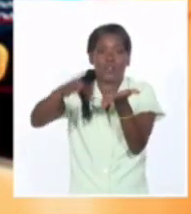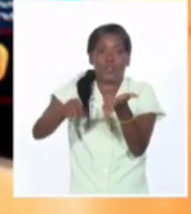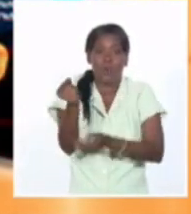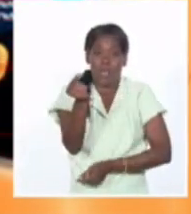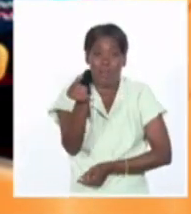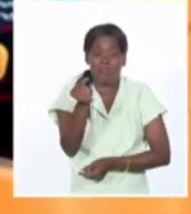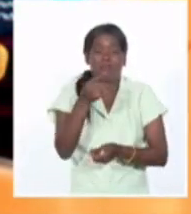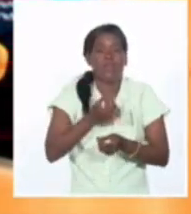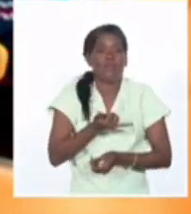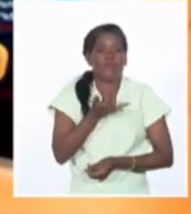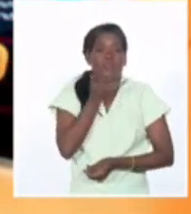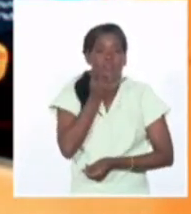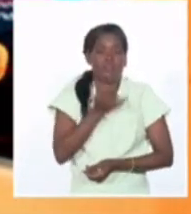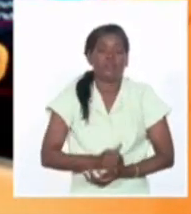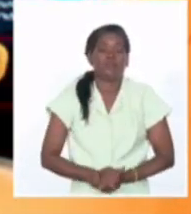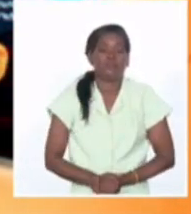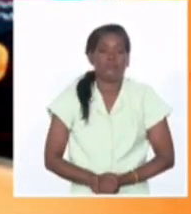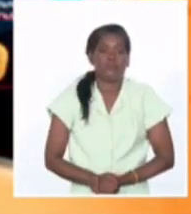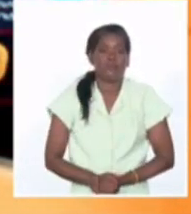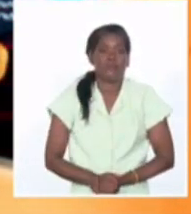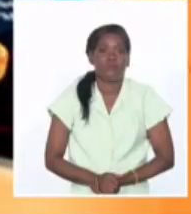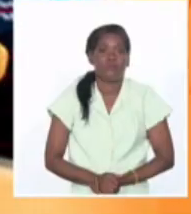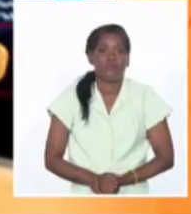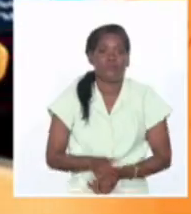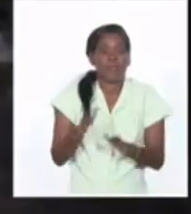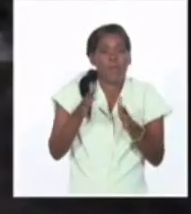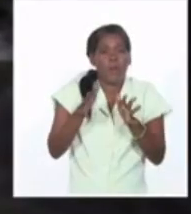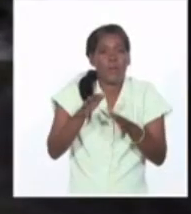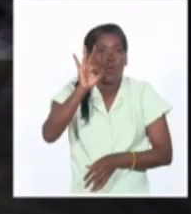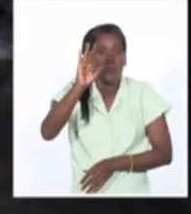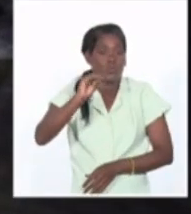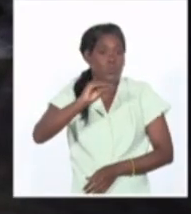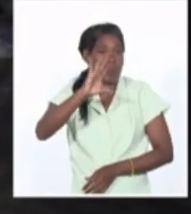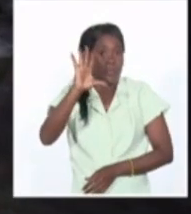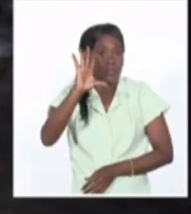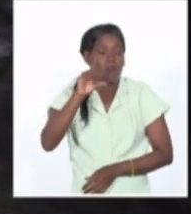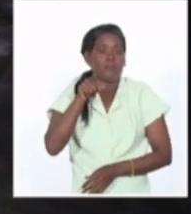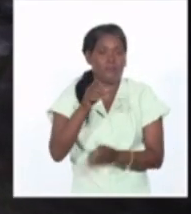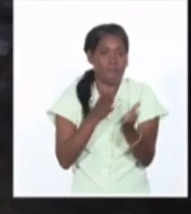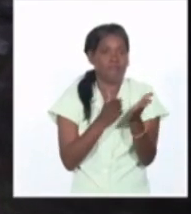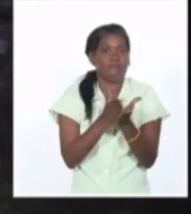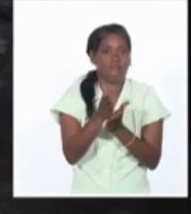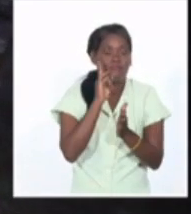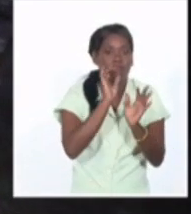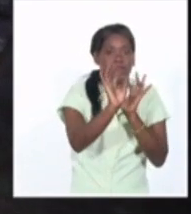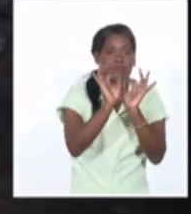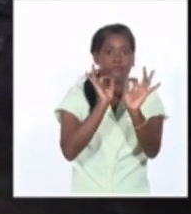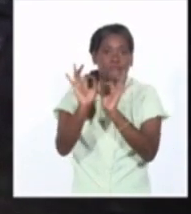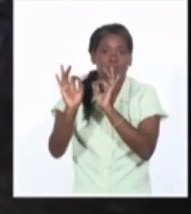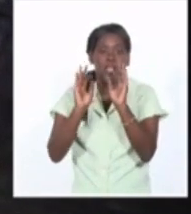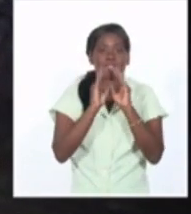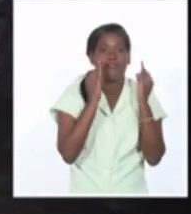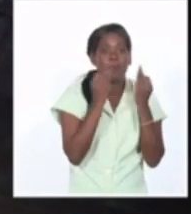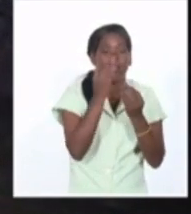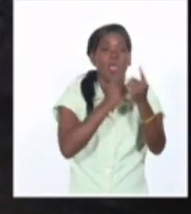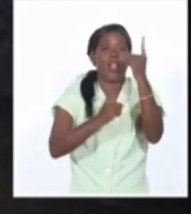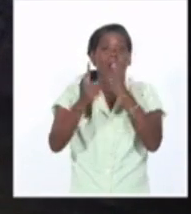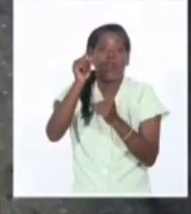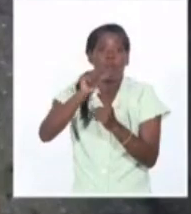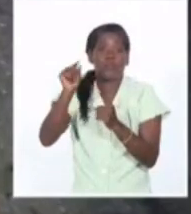en ese territorio costero. Hasta las 8 de la mañana de hoy se encuentran protegidos en casa de familiares y amigos y